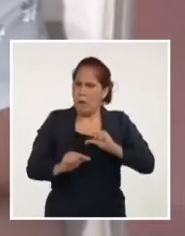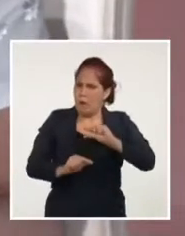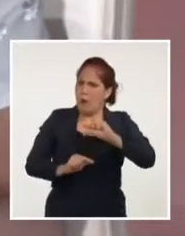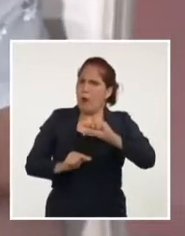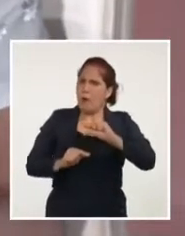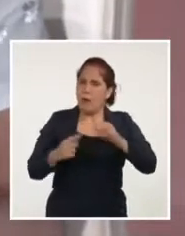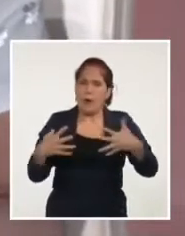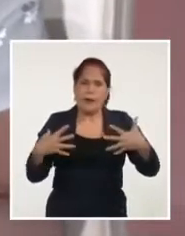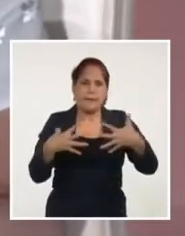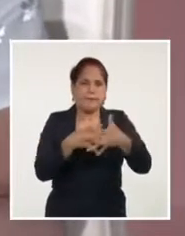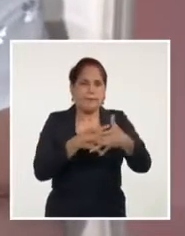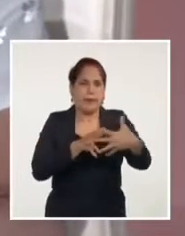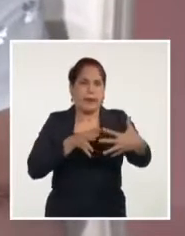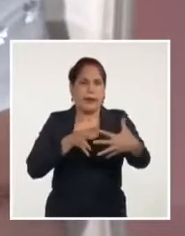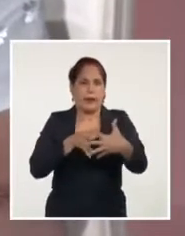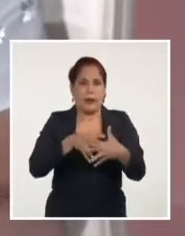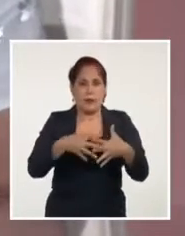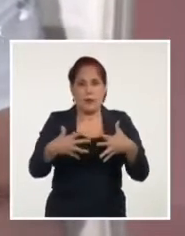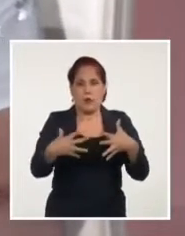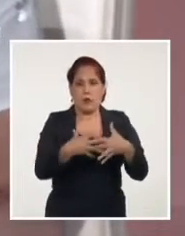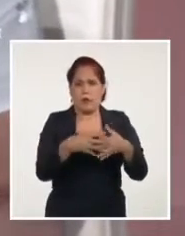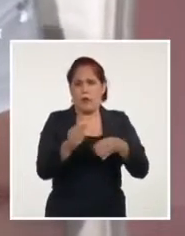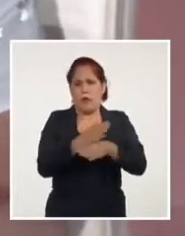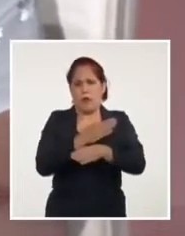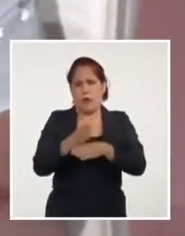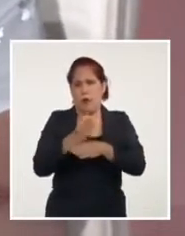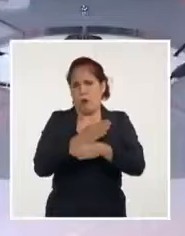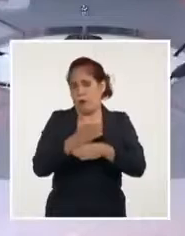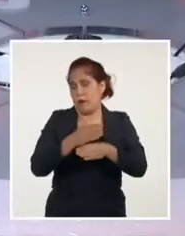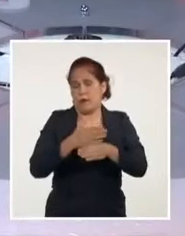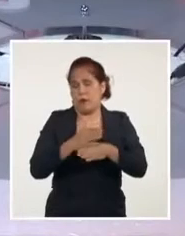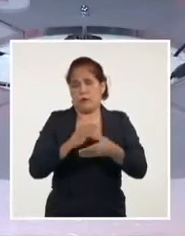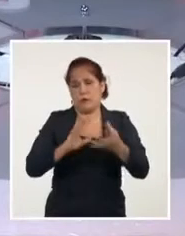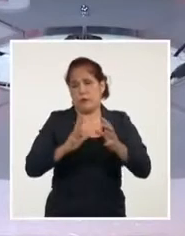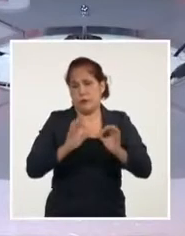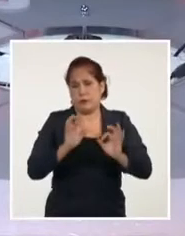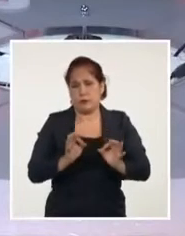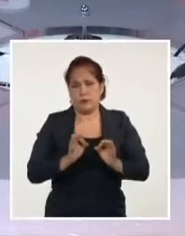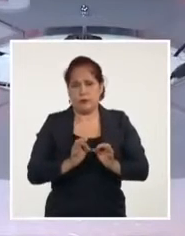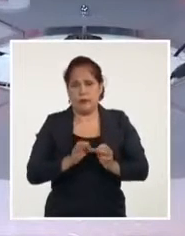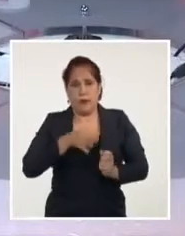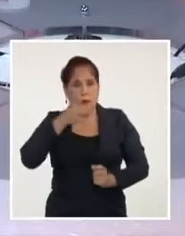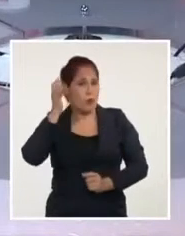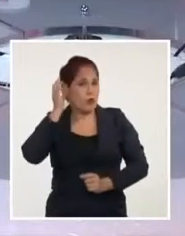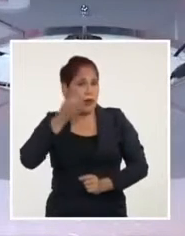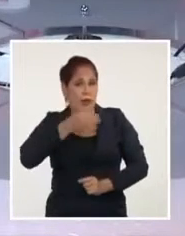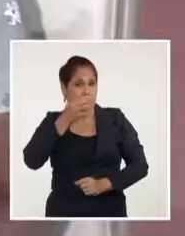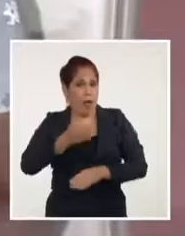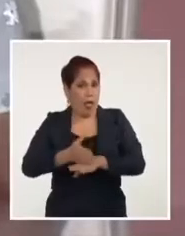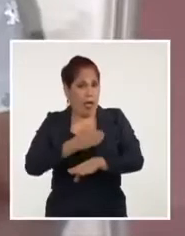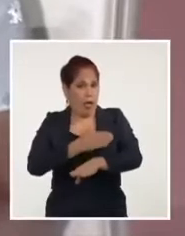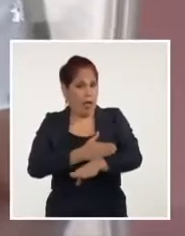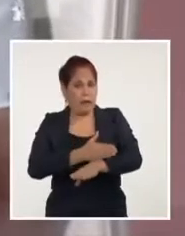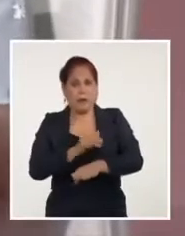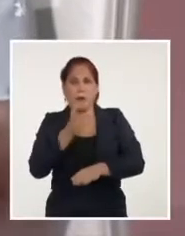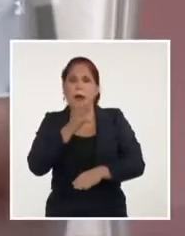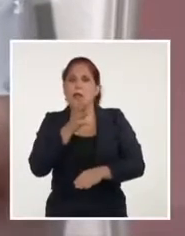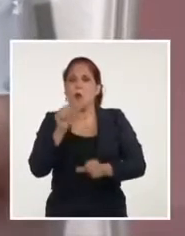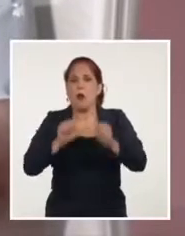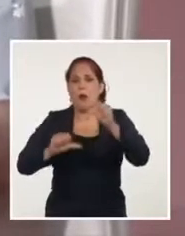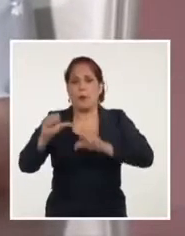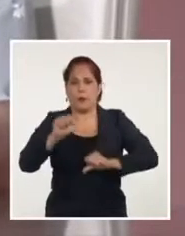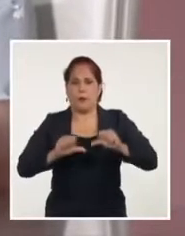articulando prácticas, y como bien me explicaba mi colega Rosa Miriam, todo esto es un gran laboratorio. Un